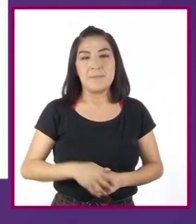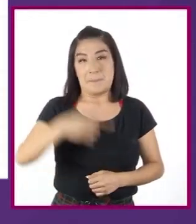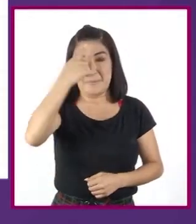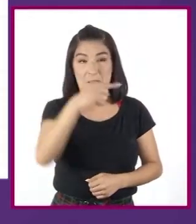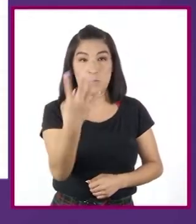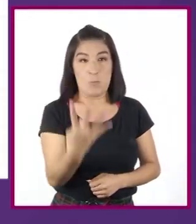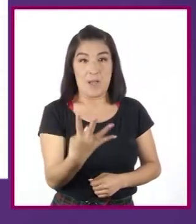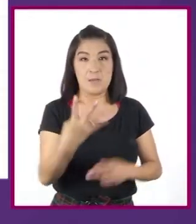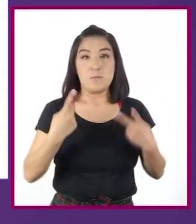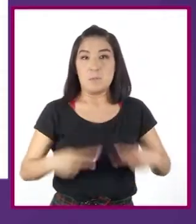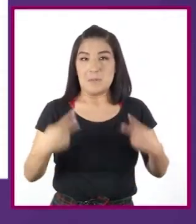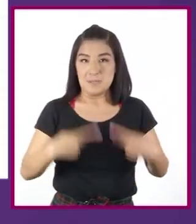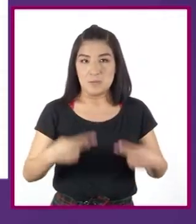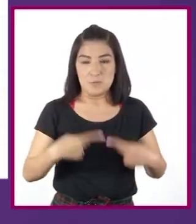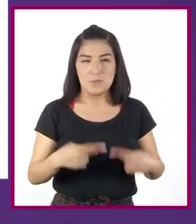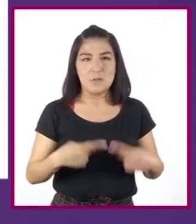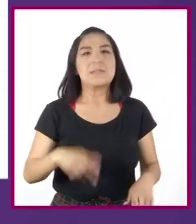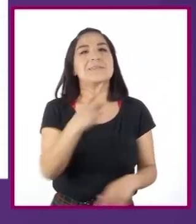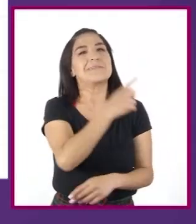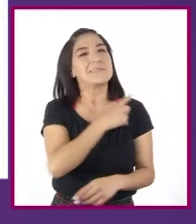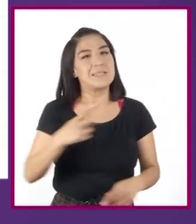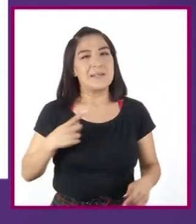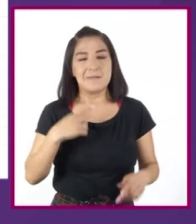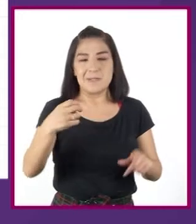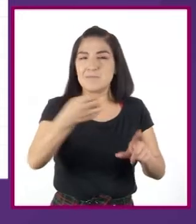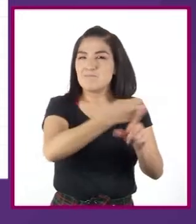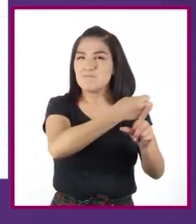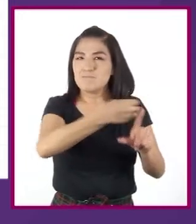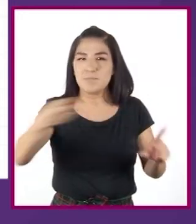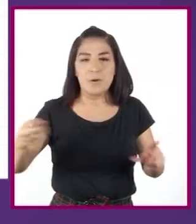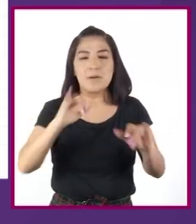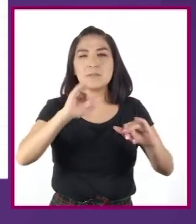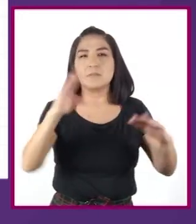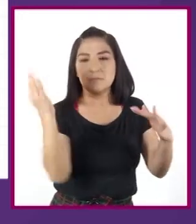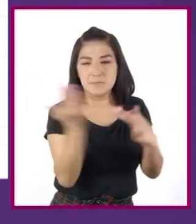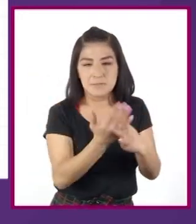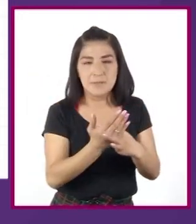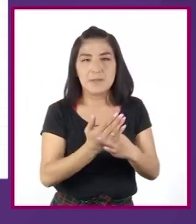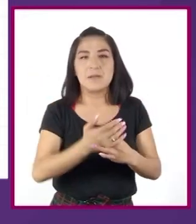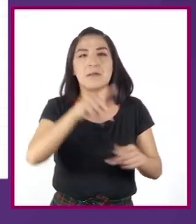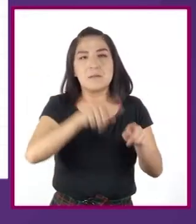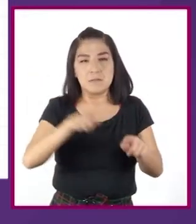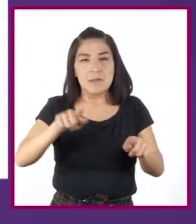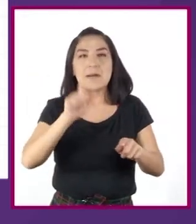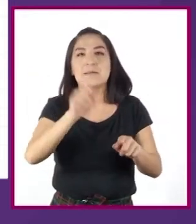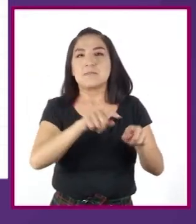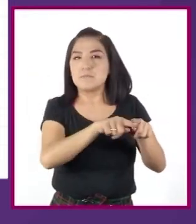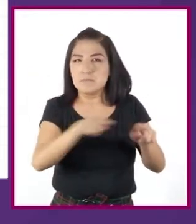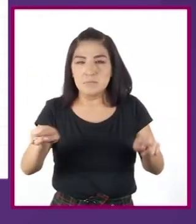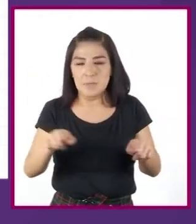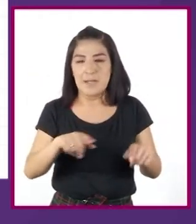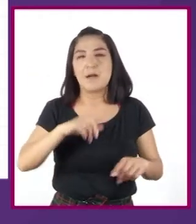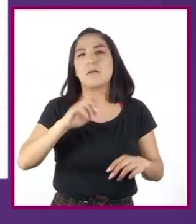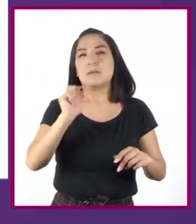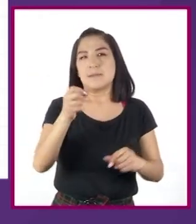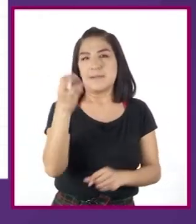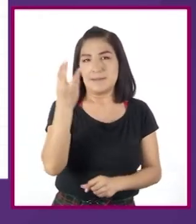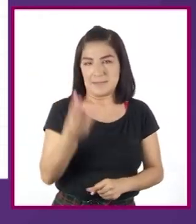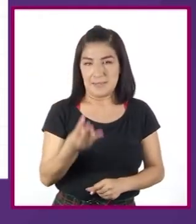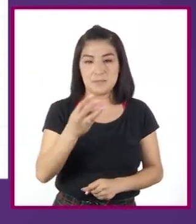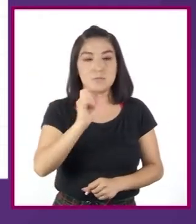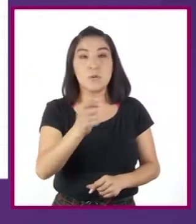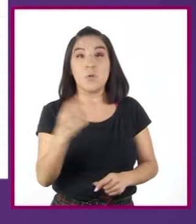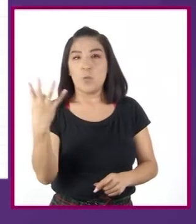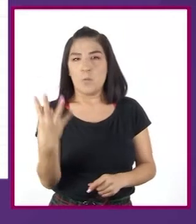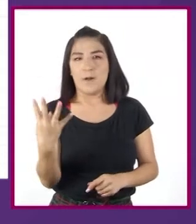4 personas, tendremos que ajustar cada ingrediente dividiendo su cantidad entre 3, dado que 4 es la